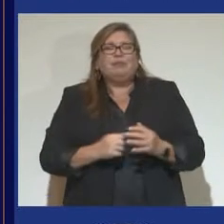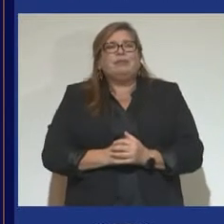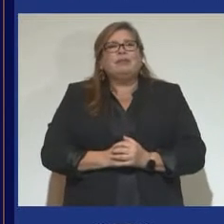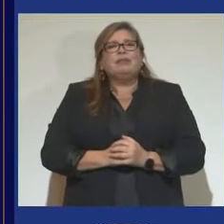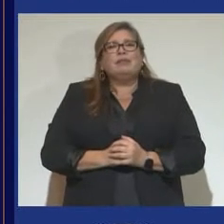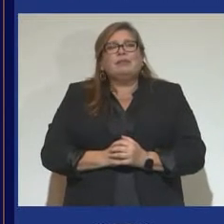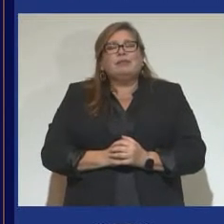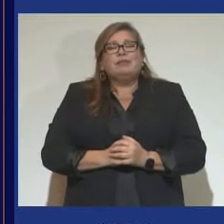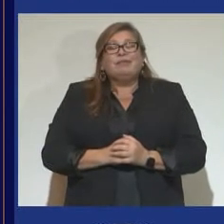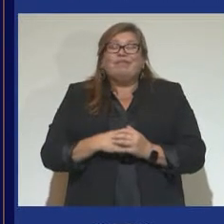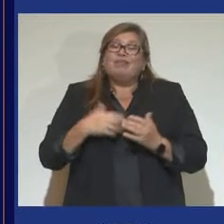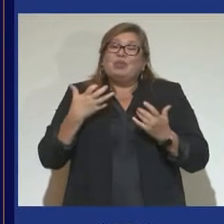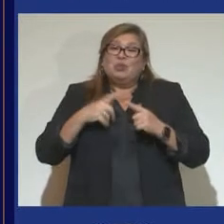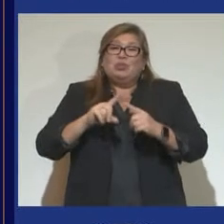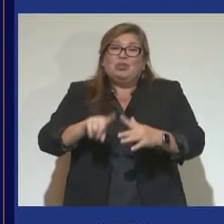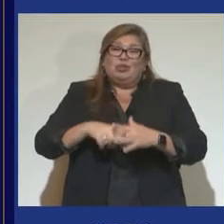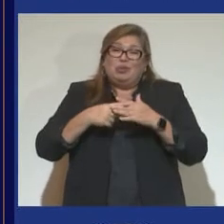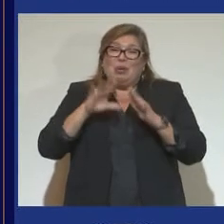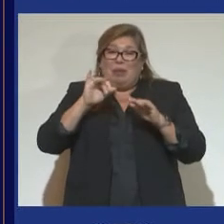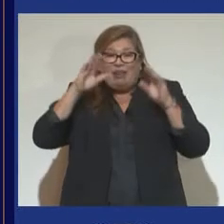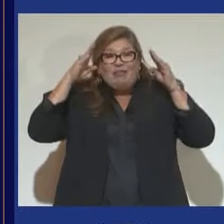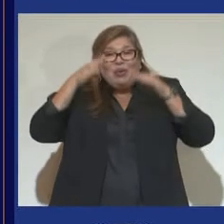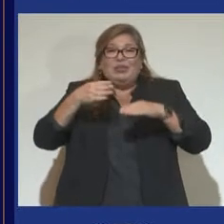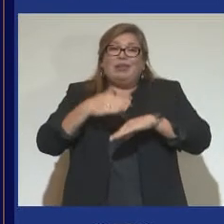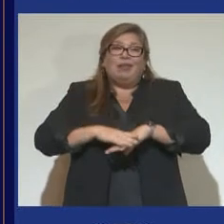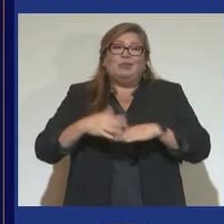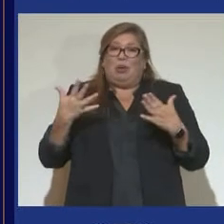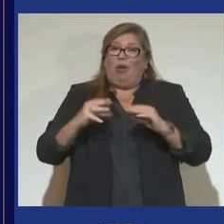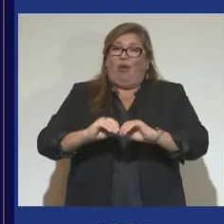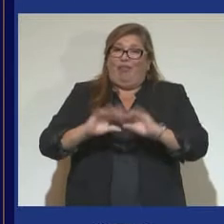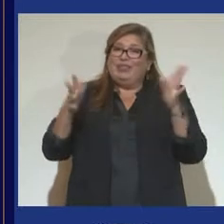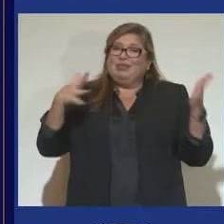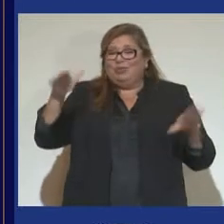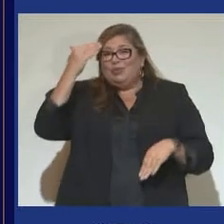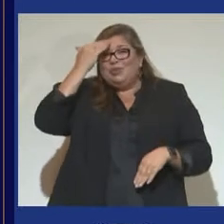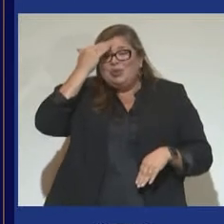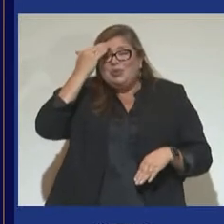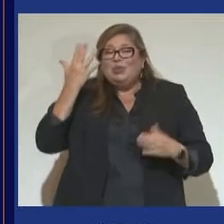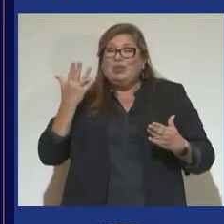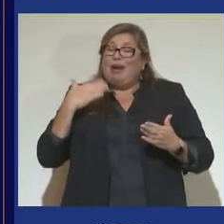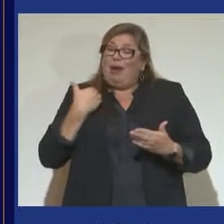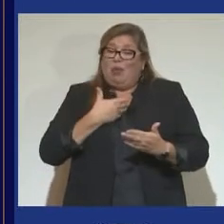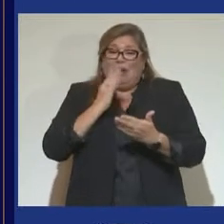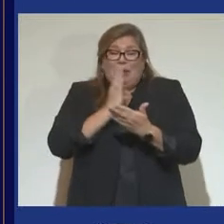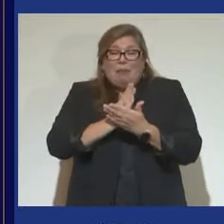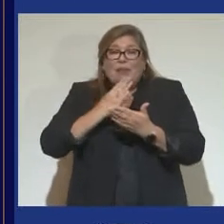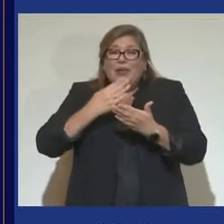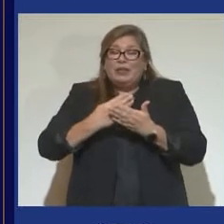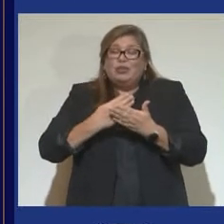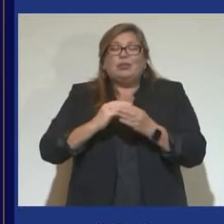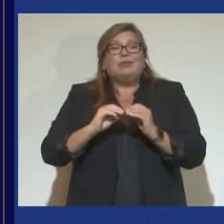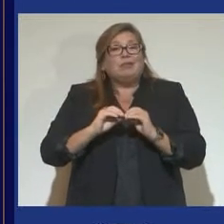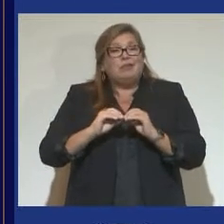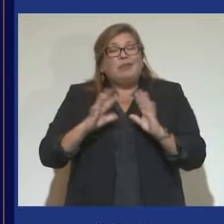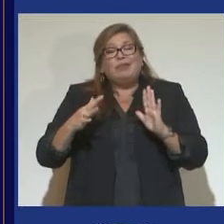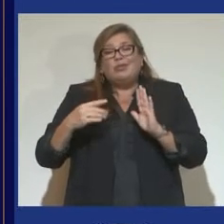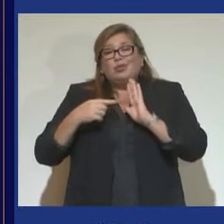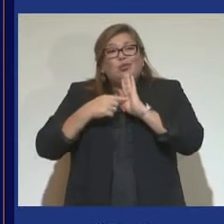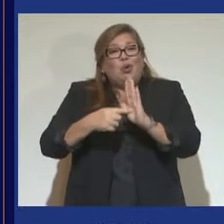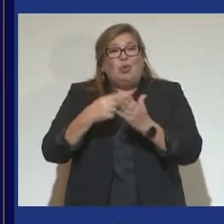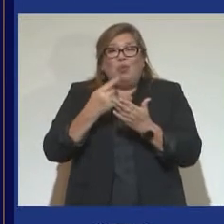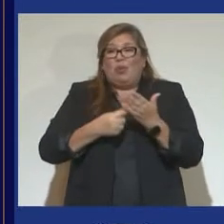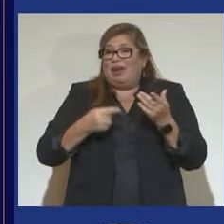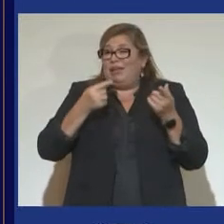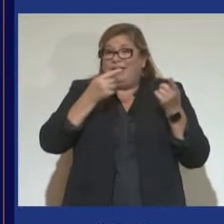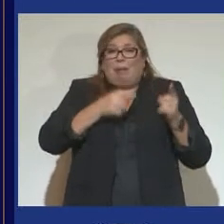enfocándome evidentemente en lo importante y lo odio el presupuesto representa y refleja la